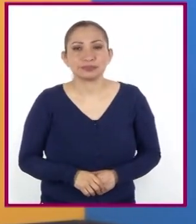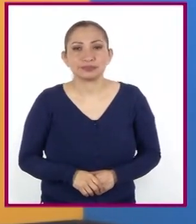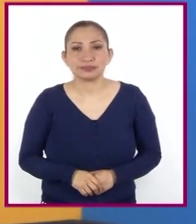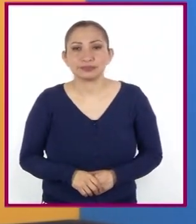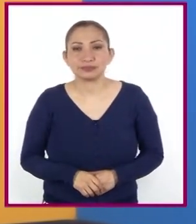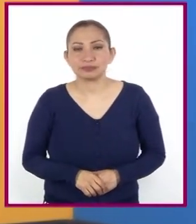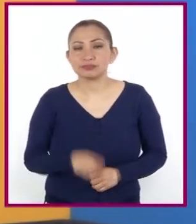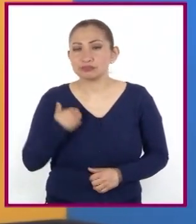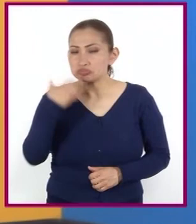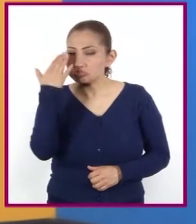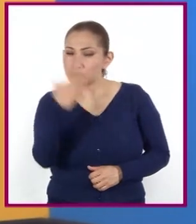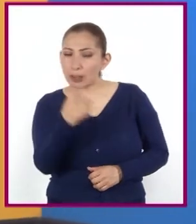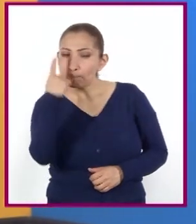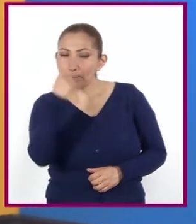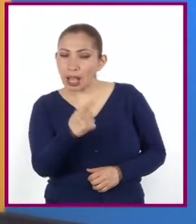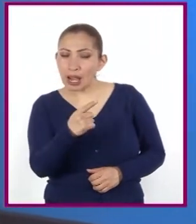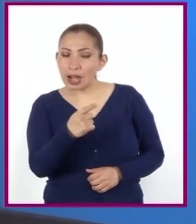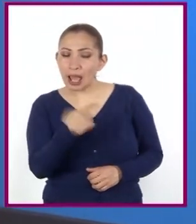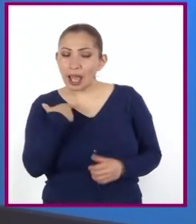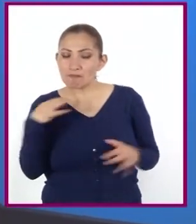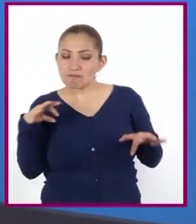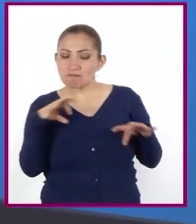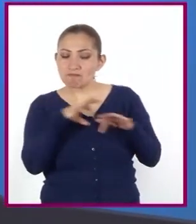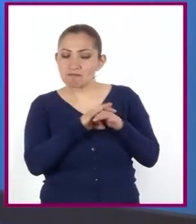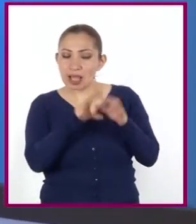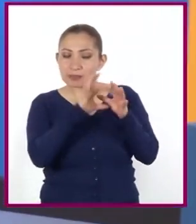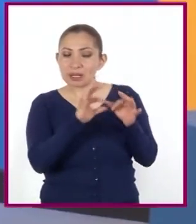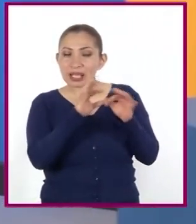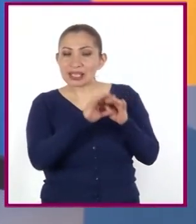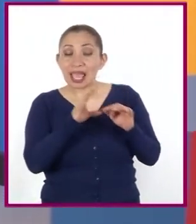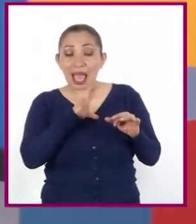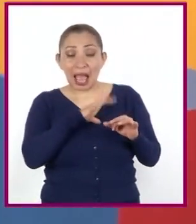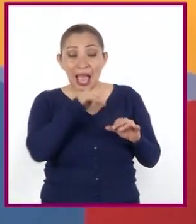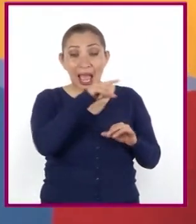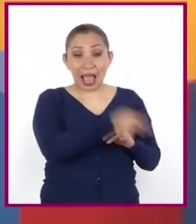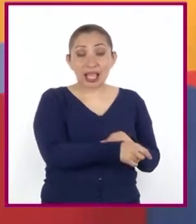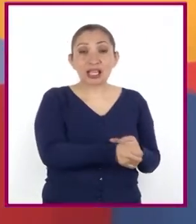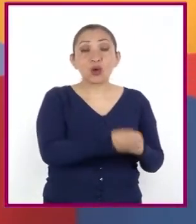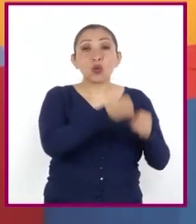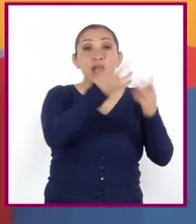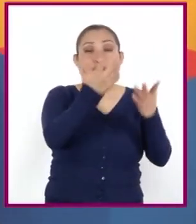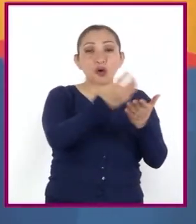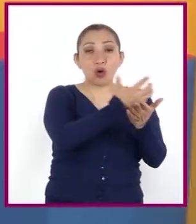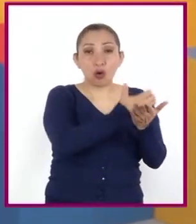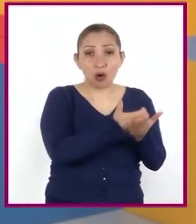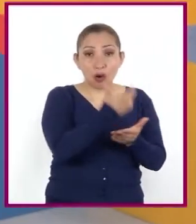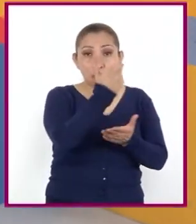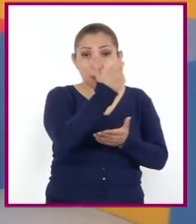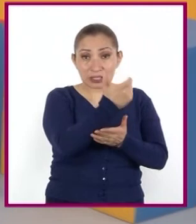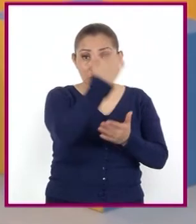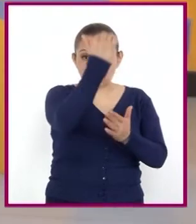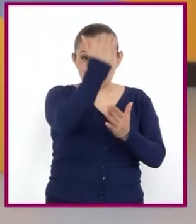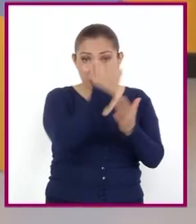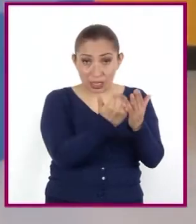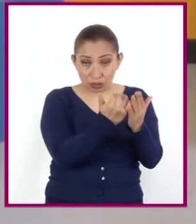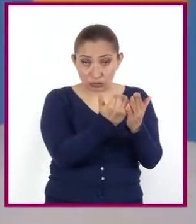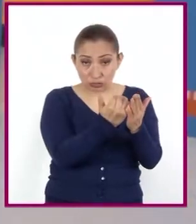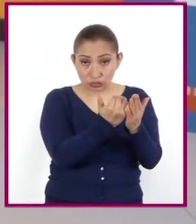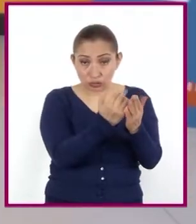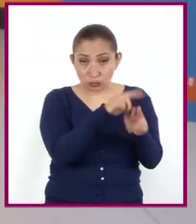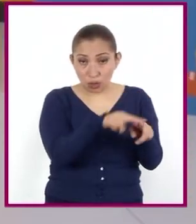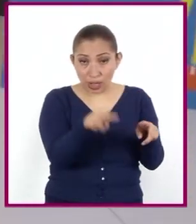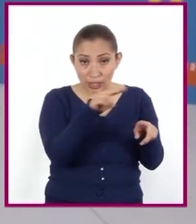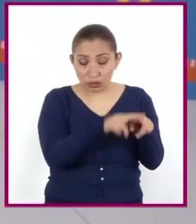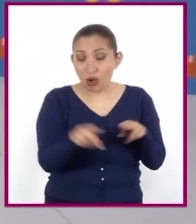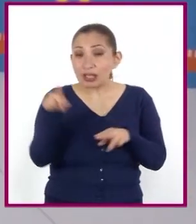sabiendo que, para obtener la función que describe la relación del número de pesos que se reducen al costo de la entrada y